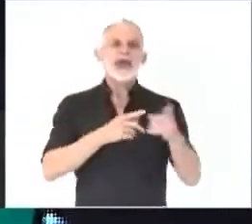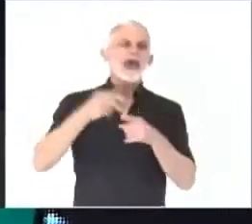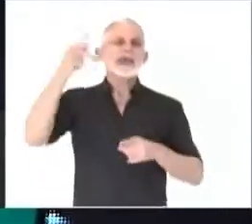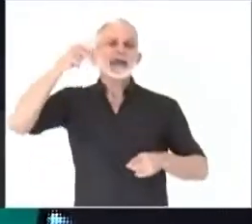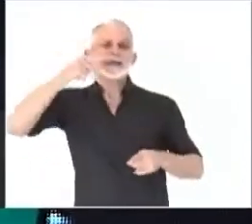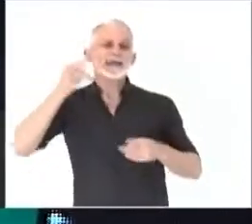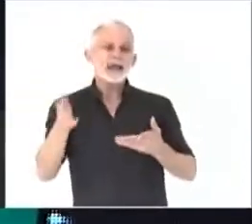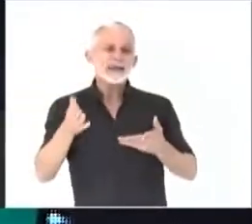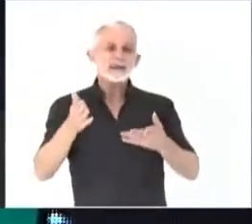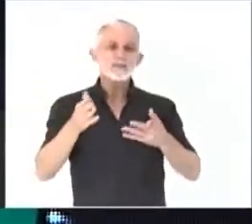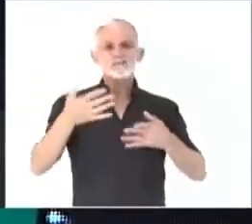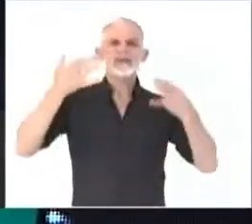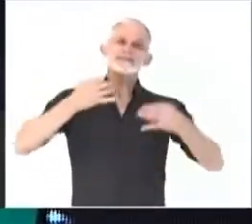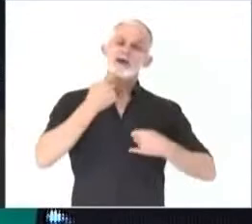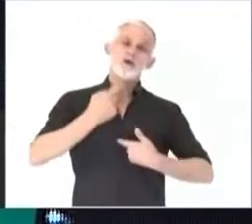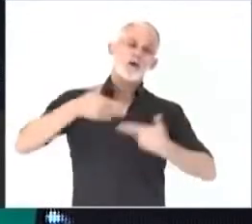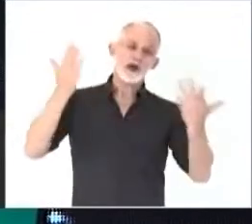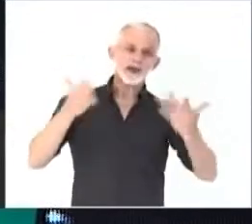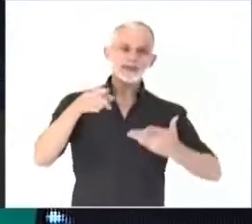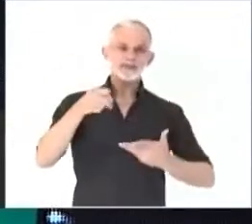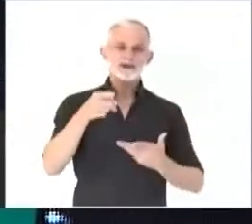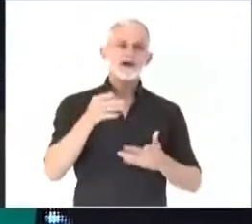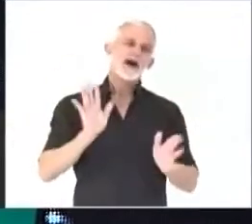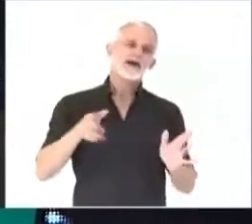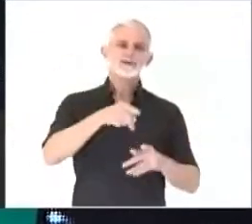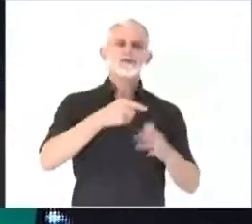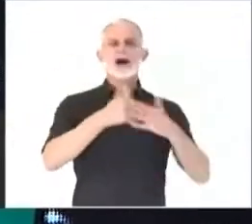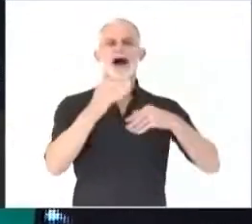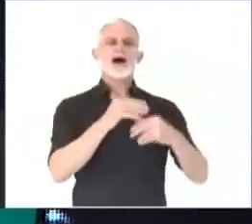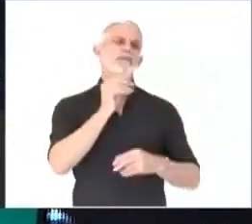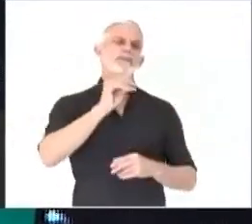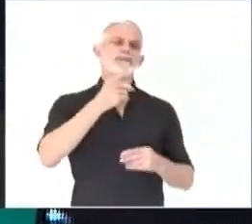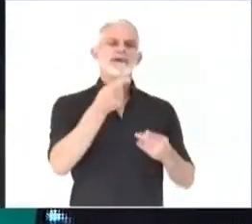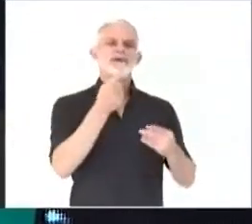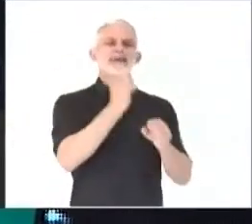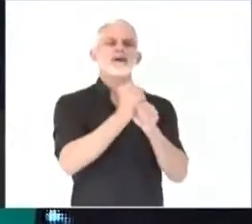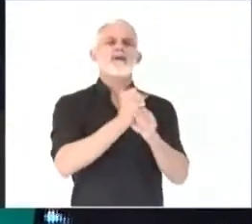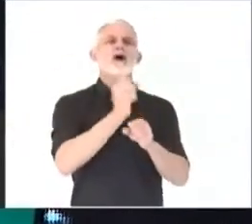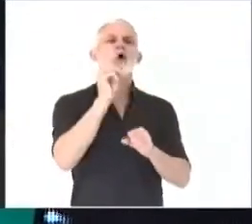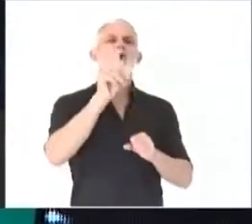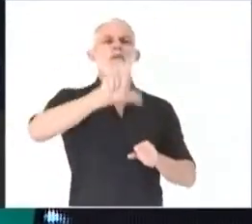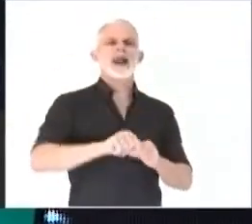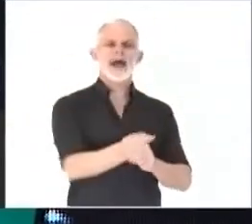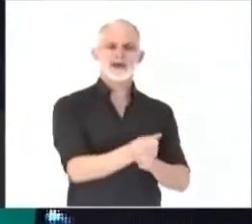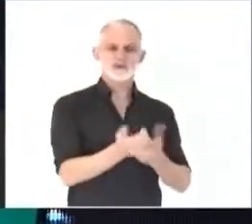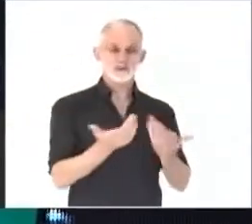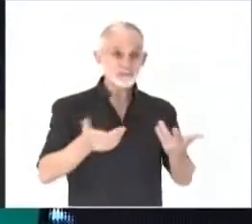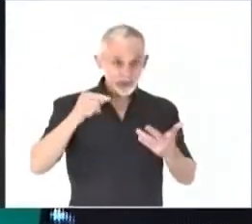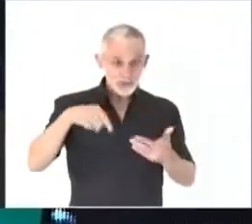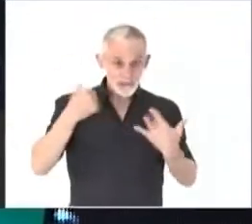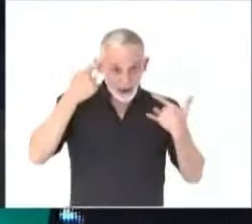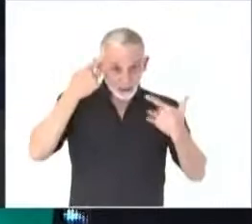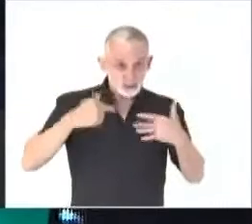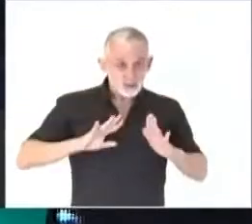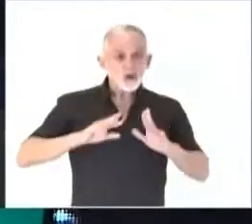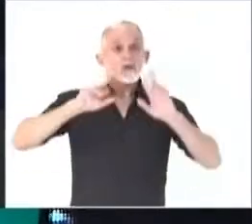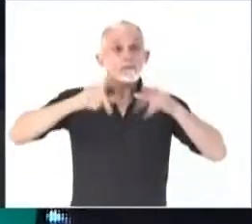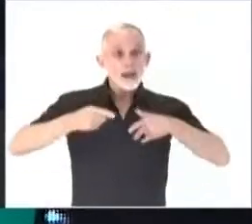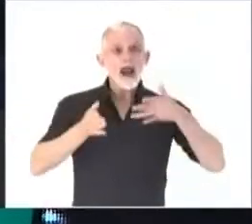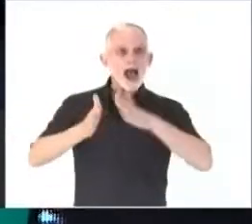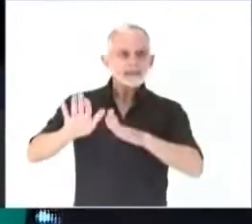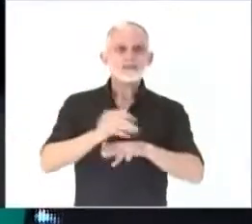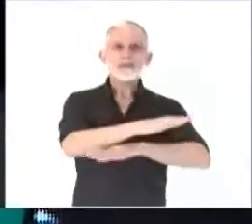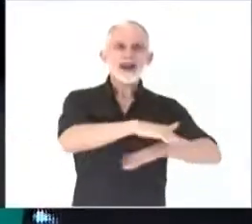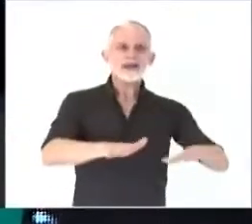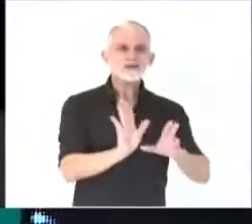seguramente van a decir que es mano de obra barata que este para nosotros Este es el camino para insertar los